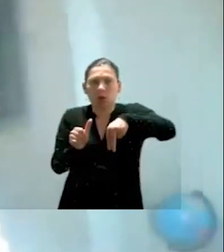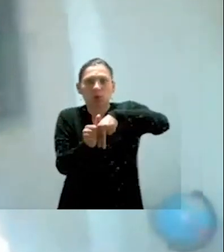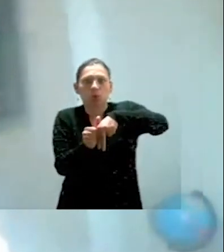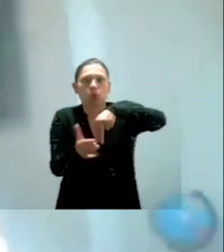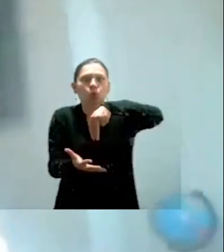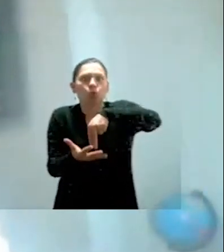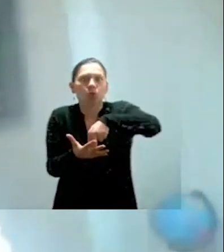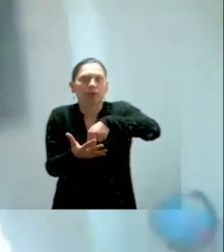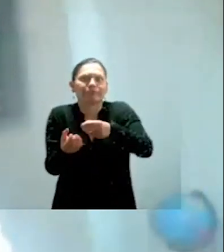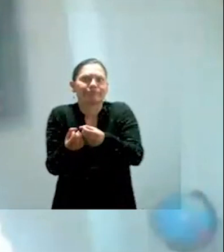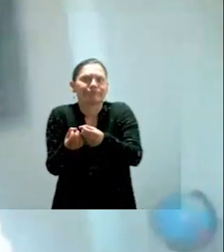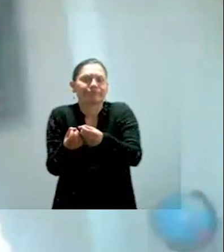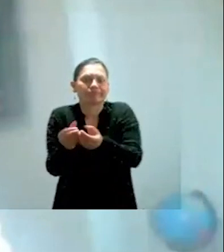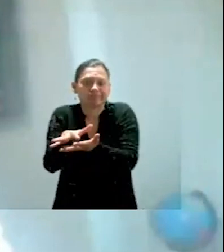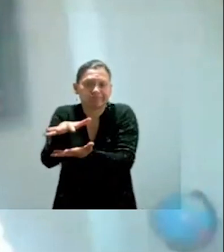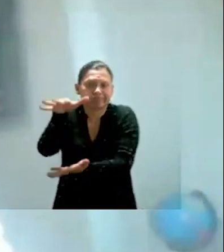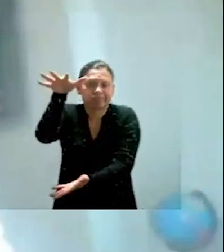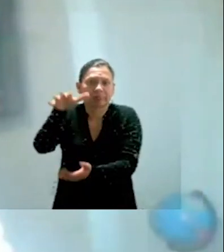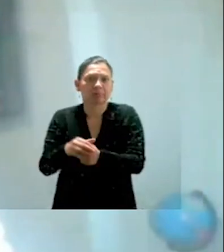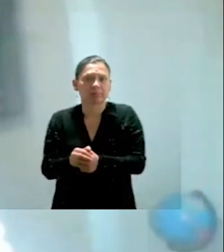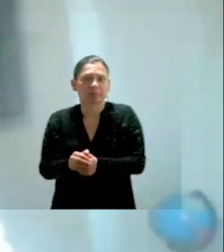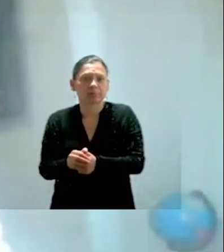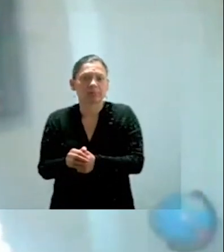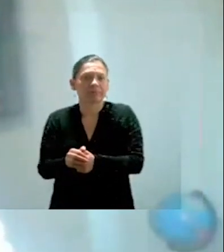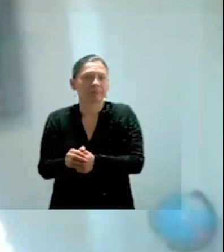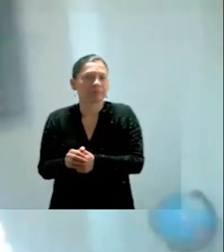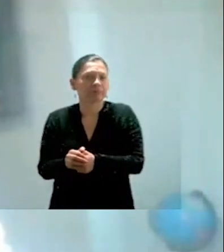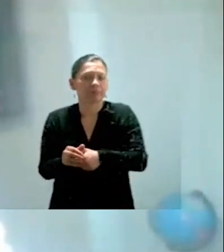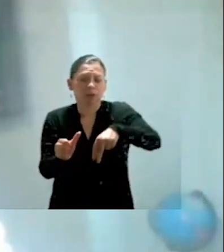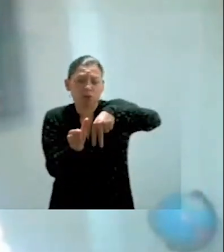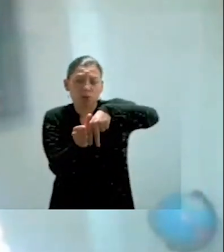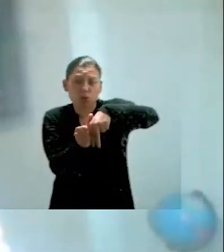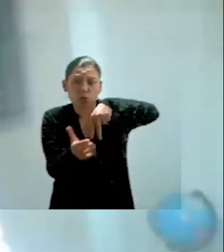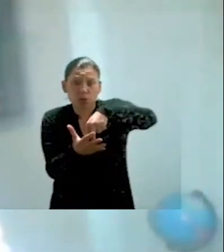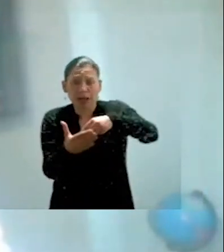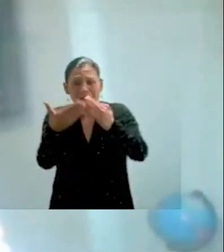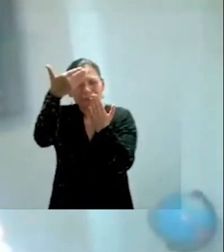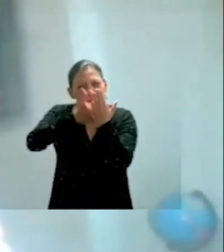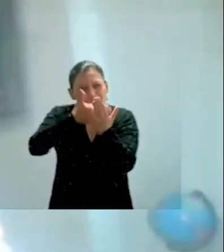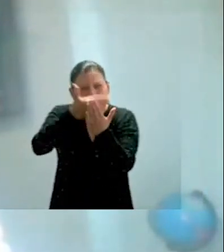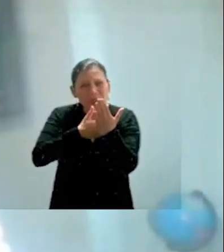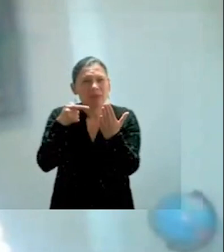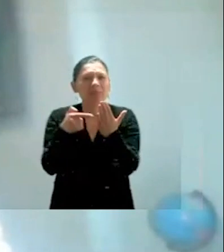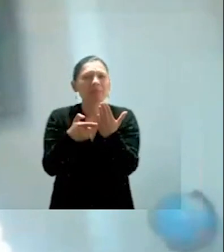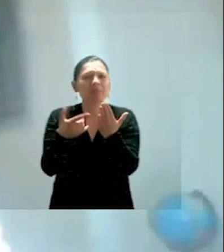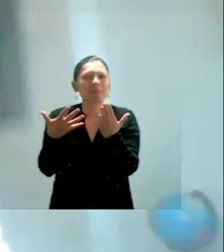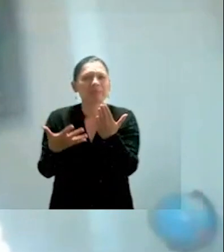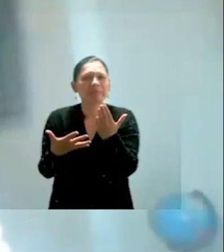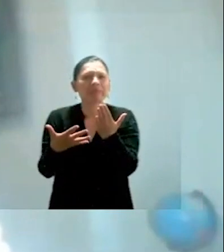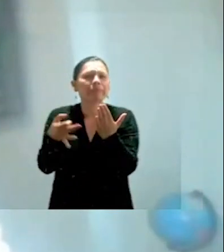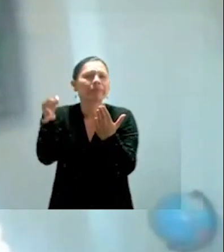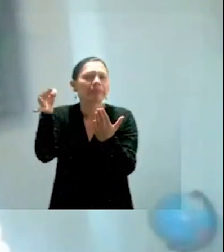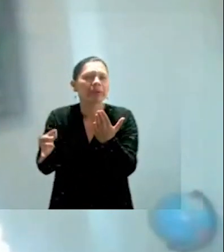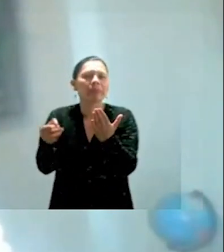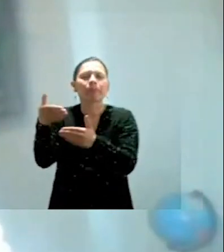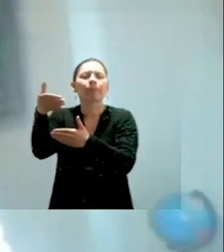no hay tutela hoy en donde no medie un proceso de apoderamiento con un